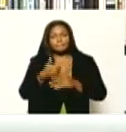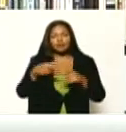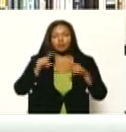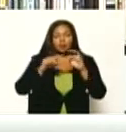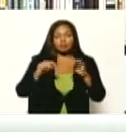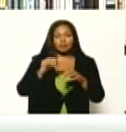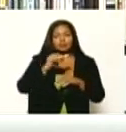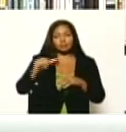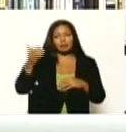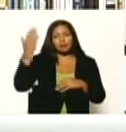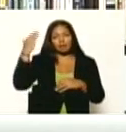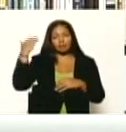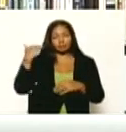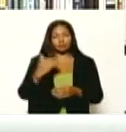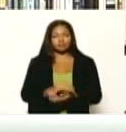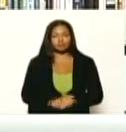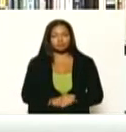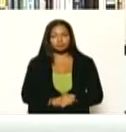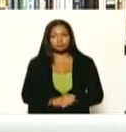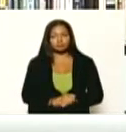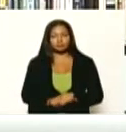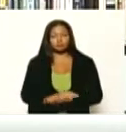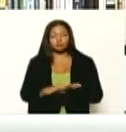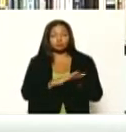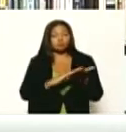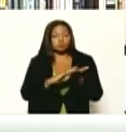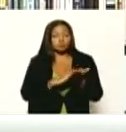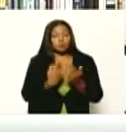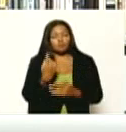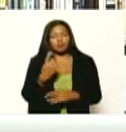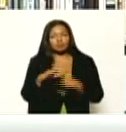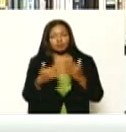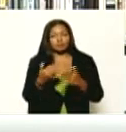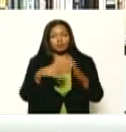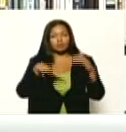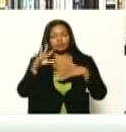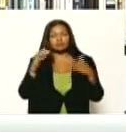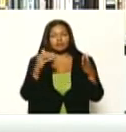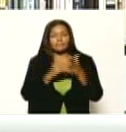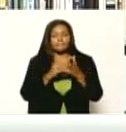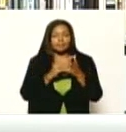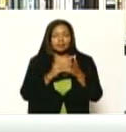las semanas previas, que no se han recuperado, tenemos actualmente